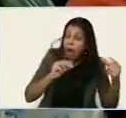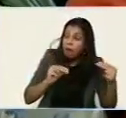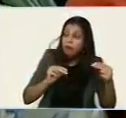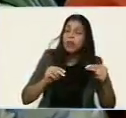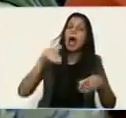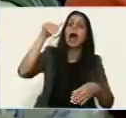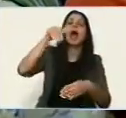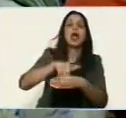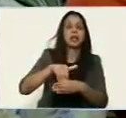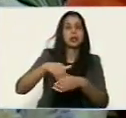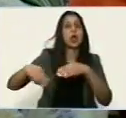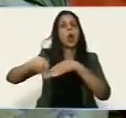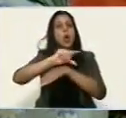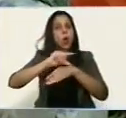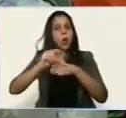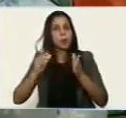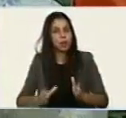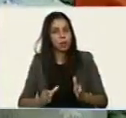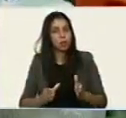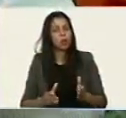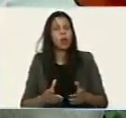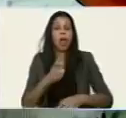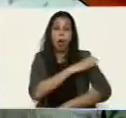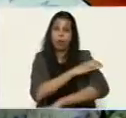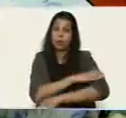participaron, entraron aquí.